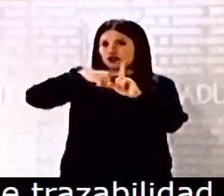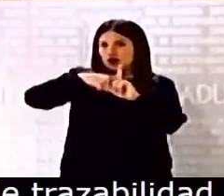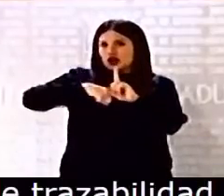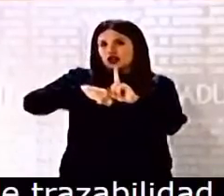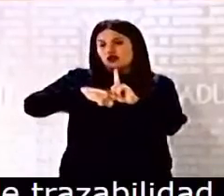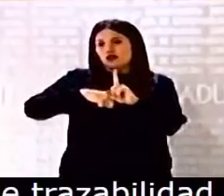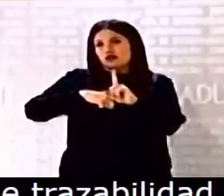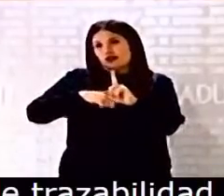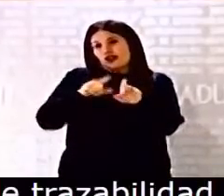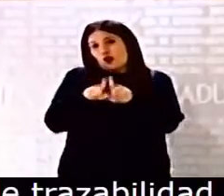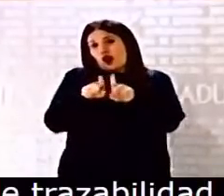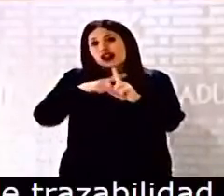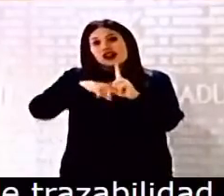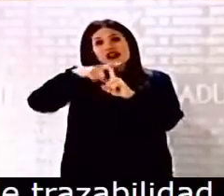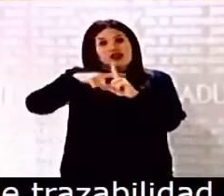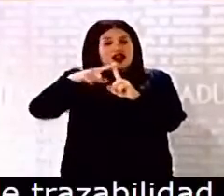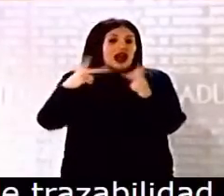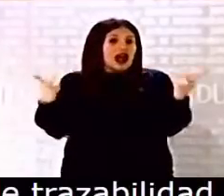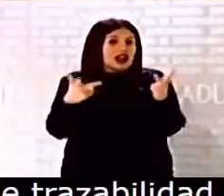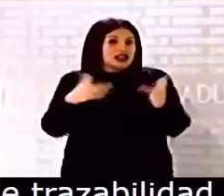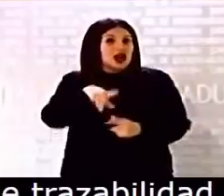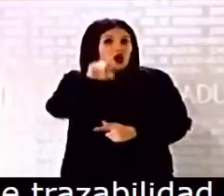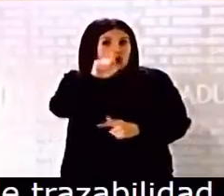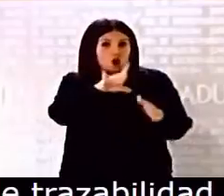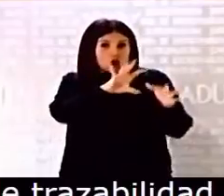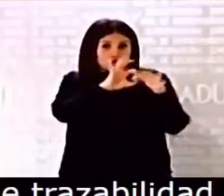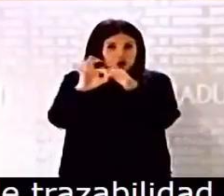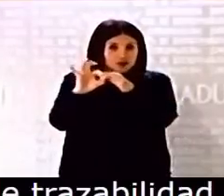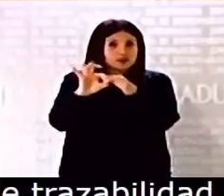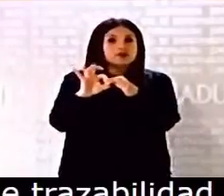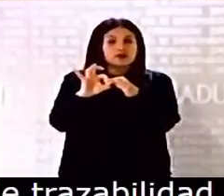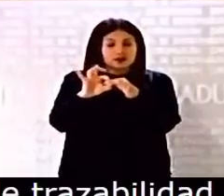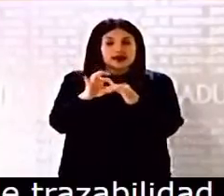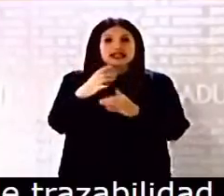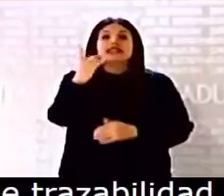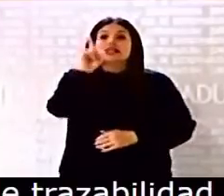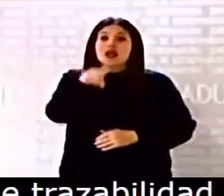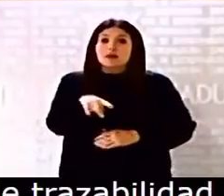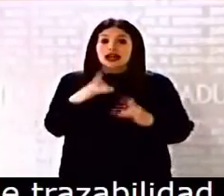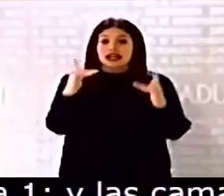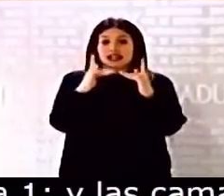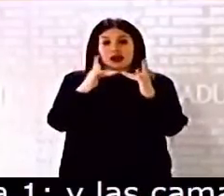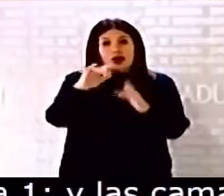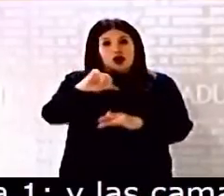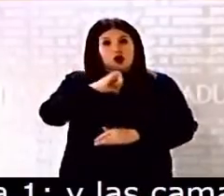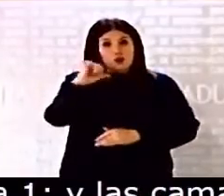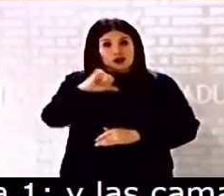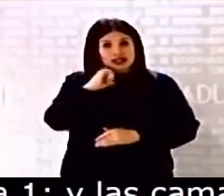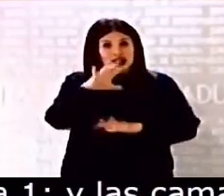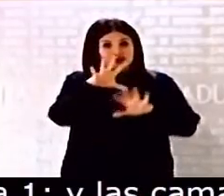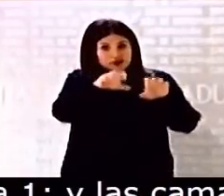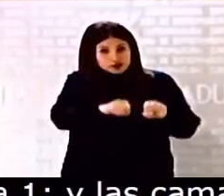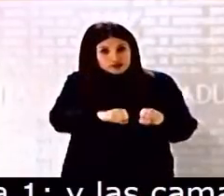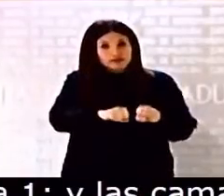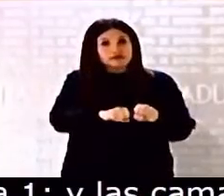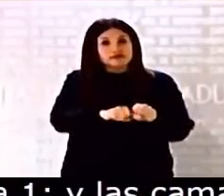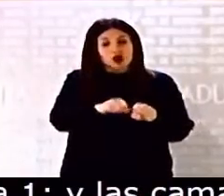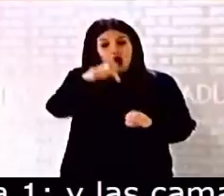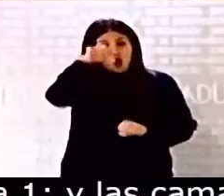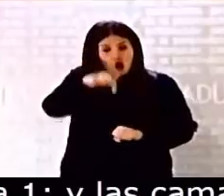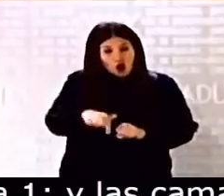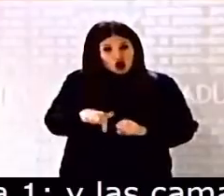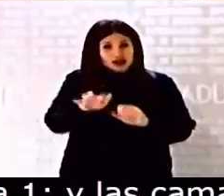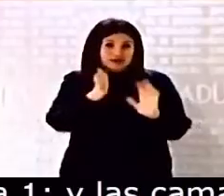considerado como nivel de alerta 1. Y las camas de hospitalización, las previsiones de